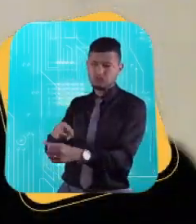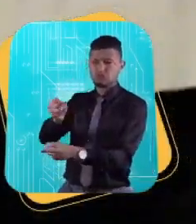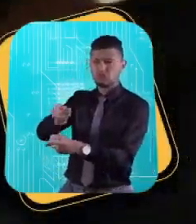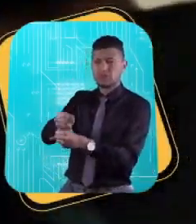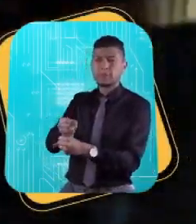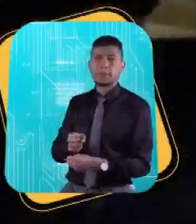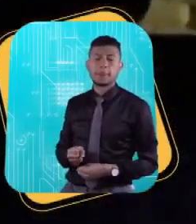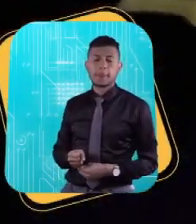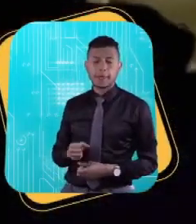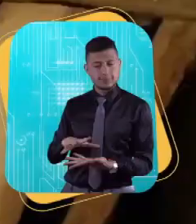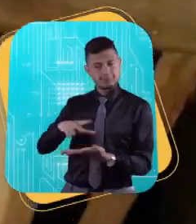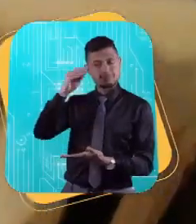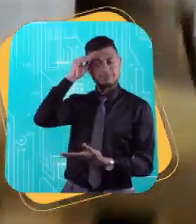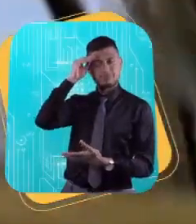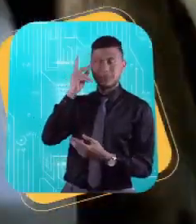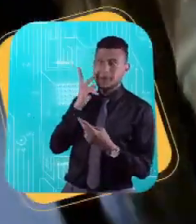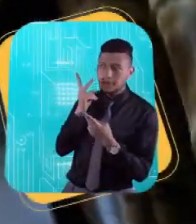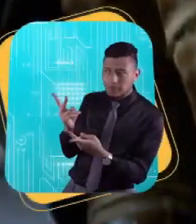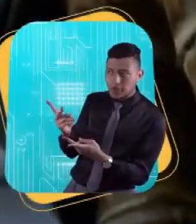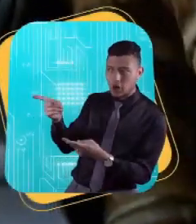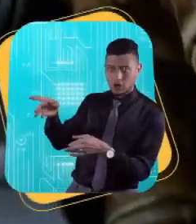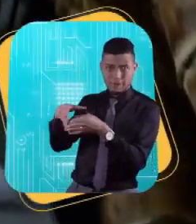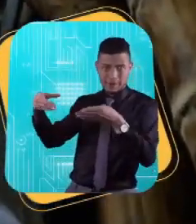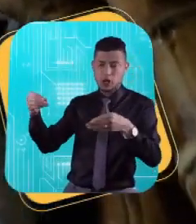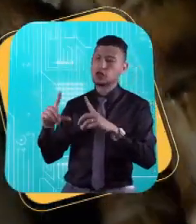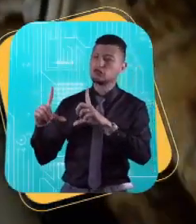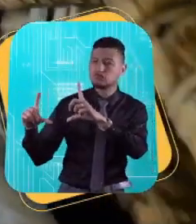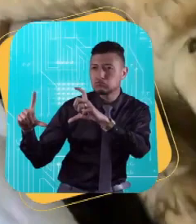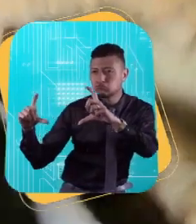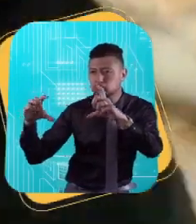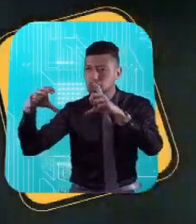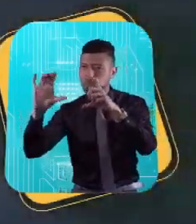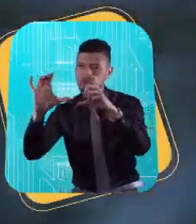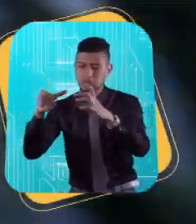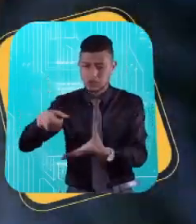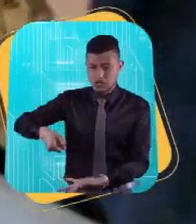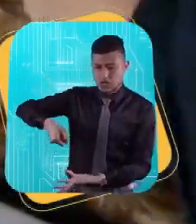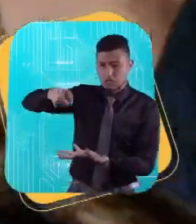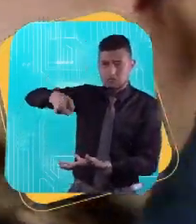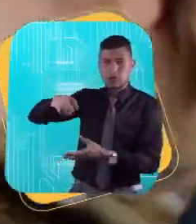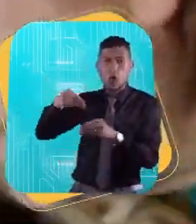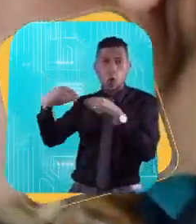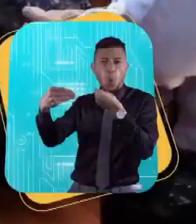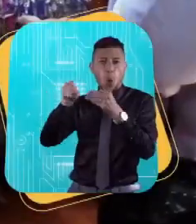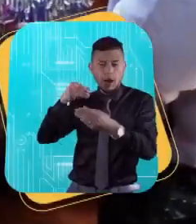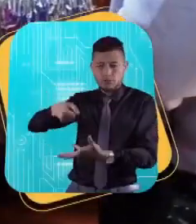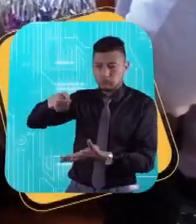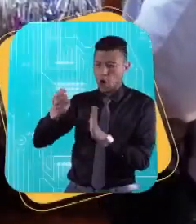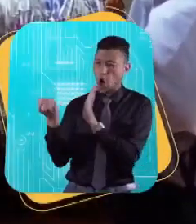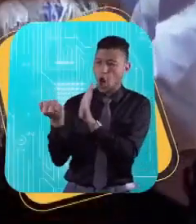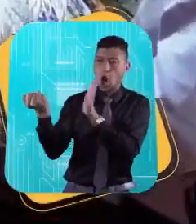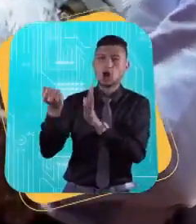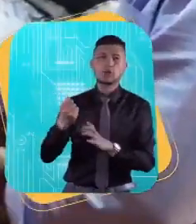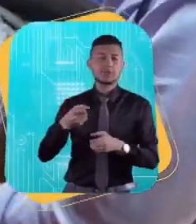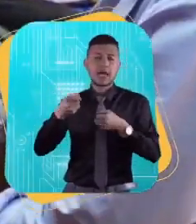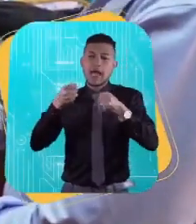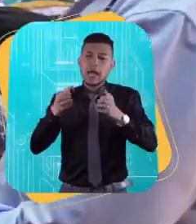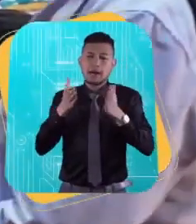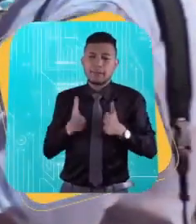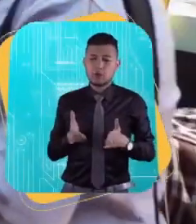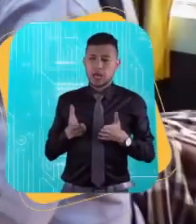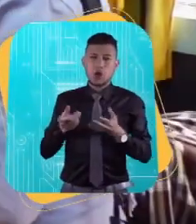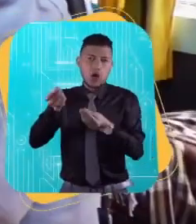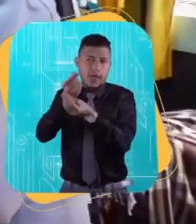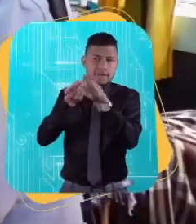Y aprendí a querer la fotografía, viendo los fotógrafos del siglo, con su maletín de cuero y un logo que